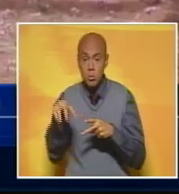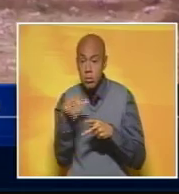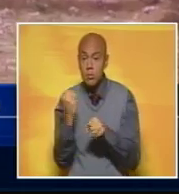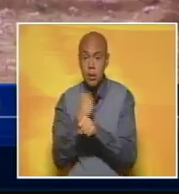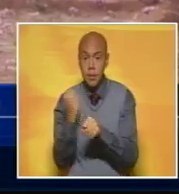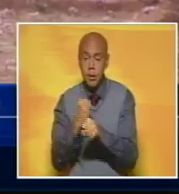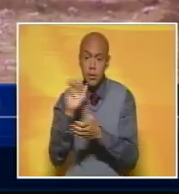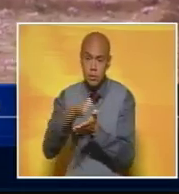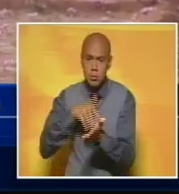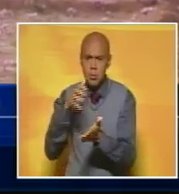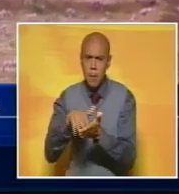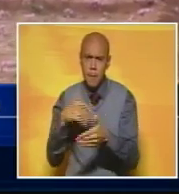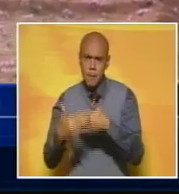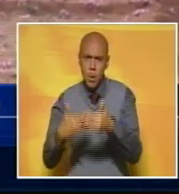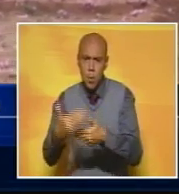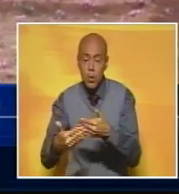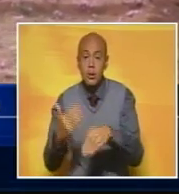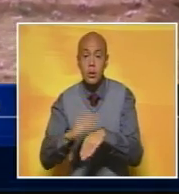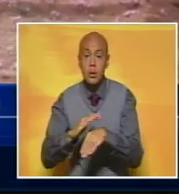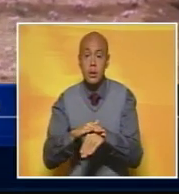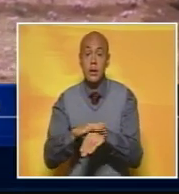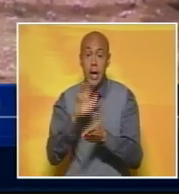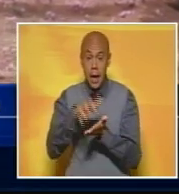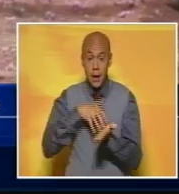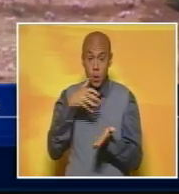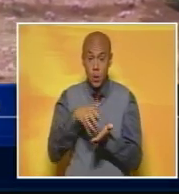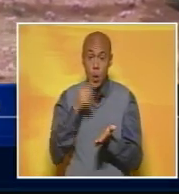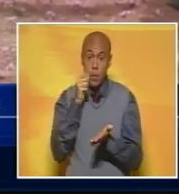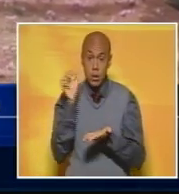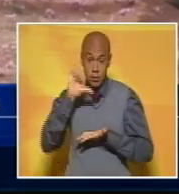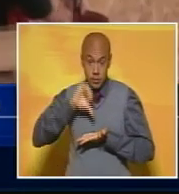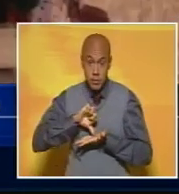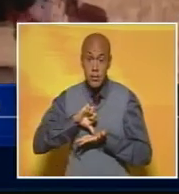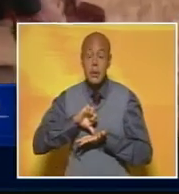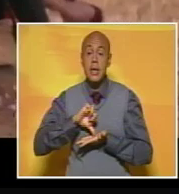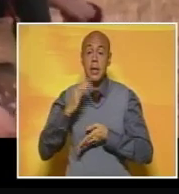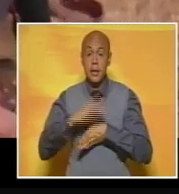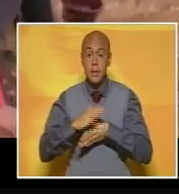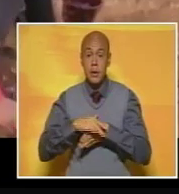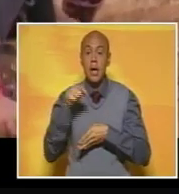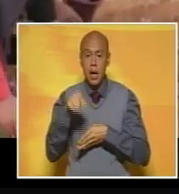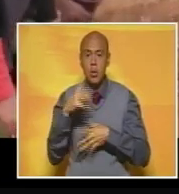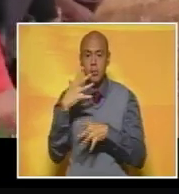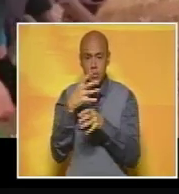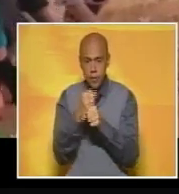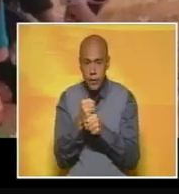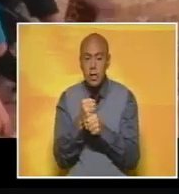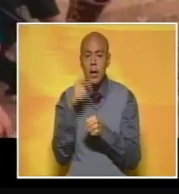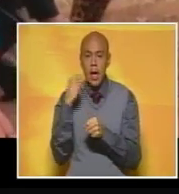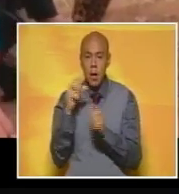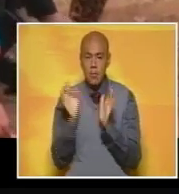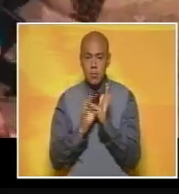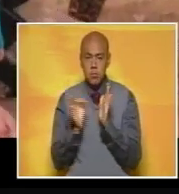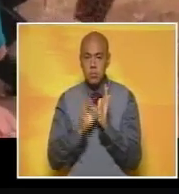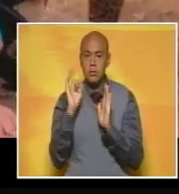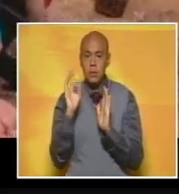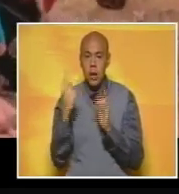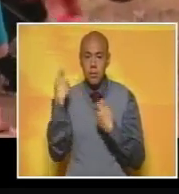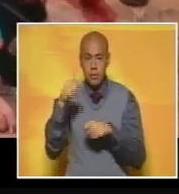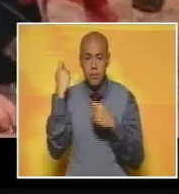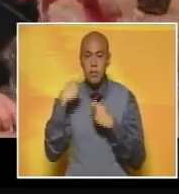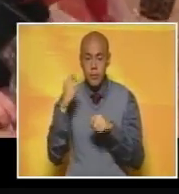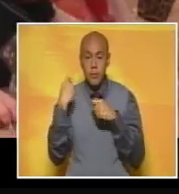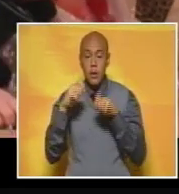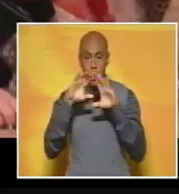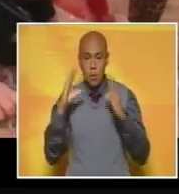estar ganando terreno, los comerciantes y agricultores iraníes dicen que todavía confían en que su calidad y cantidad